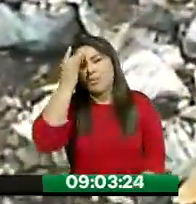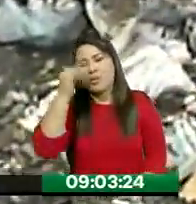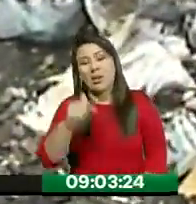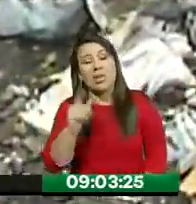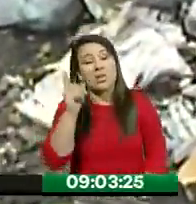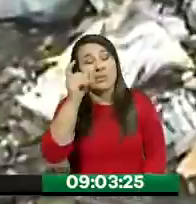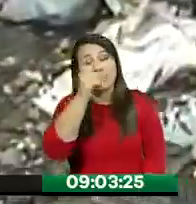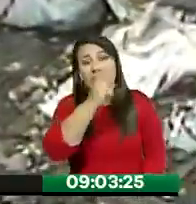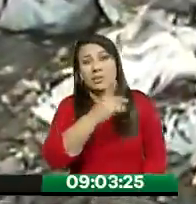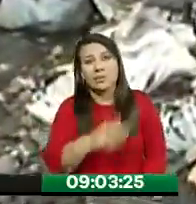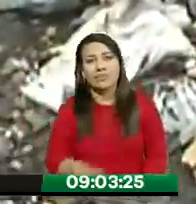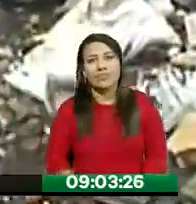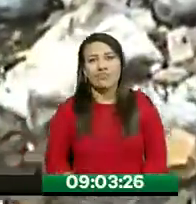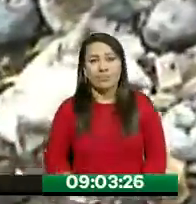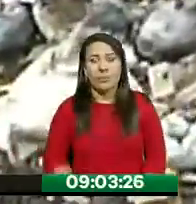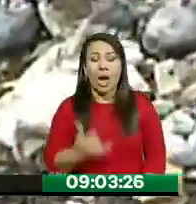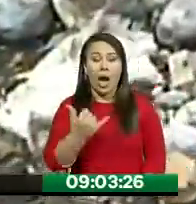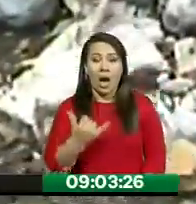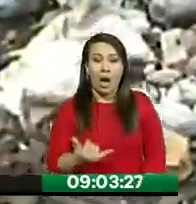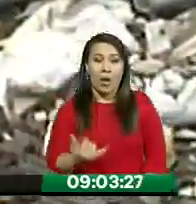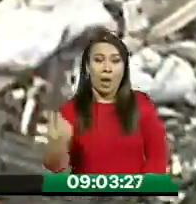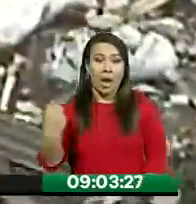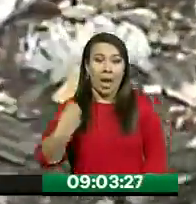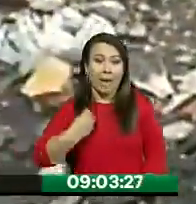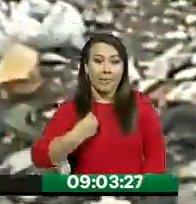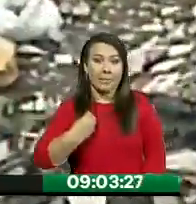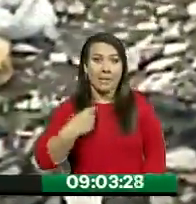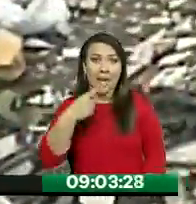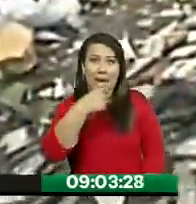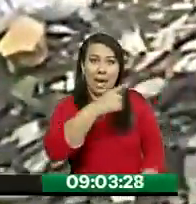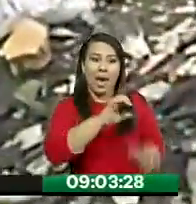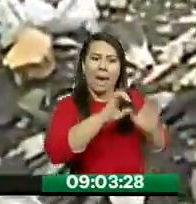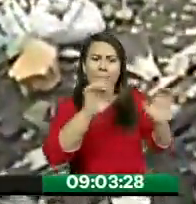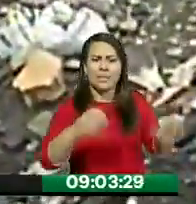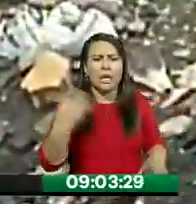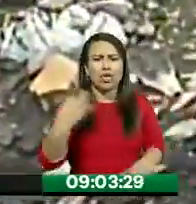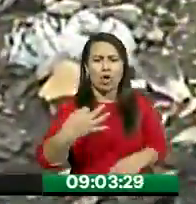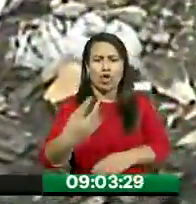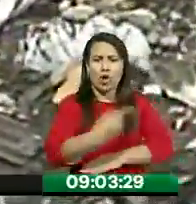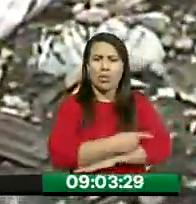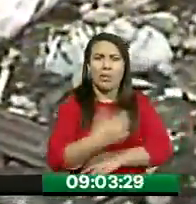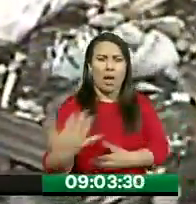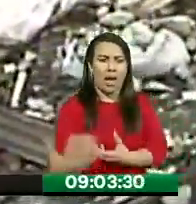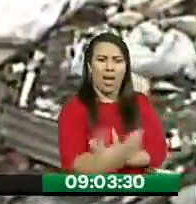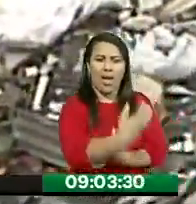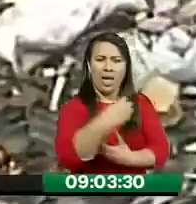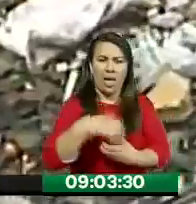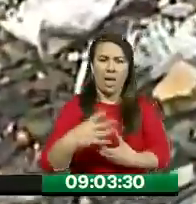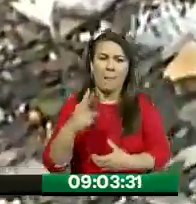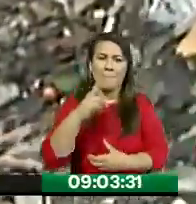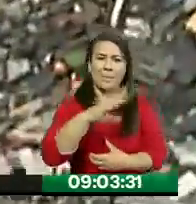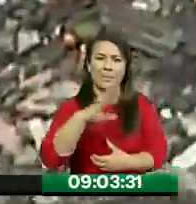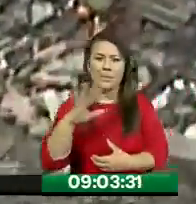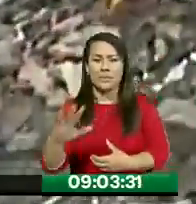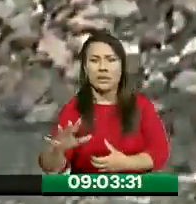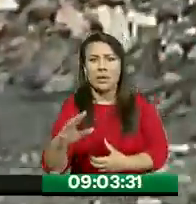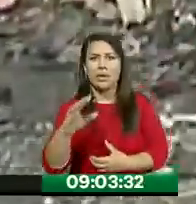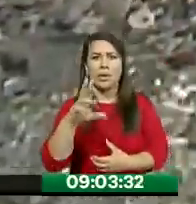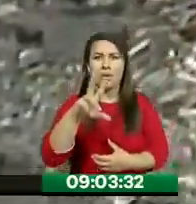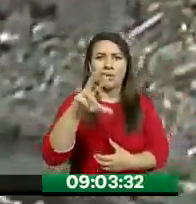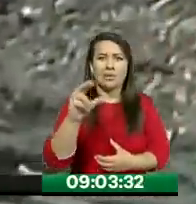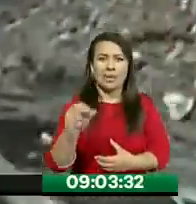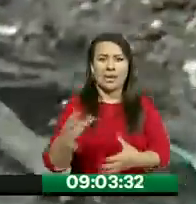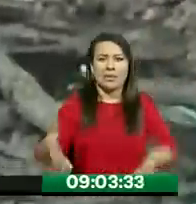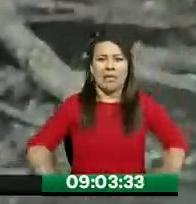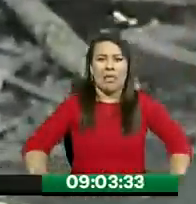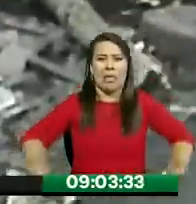Muchísimas gracias, Jorge, por tu informe plausible, ¿no? Extraordinario. Me parece que es una obra bastante buena y sobre todo que está ya señalado, ¿no?, la